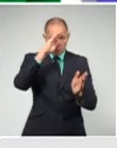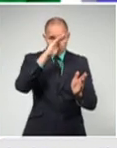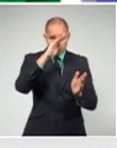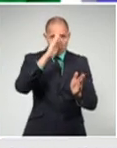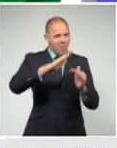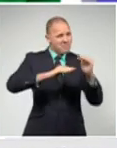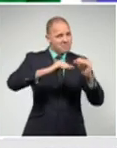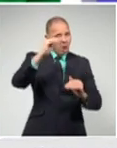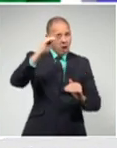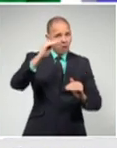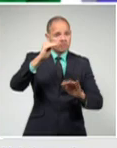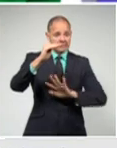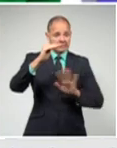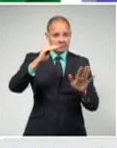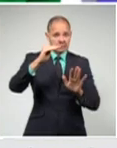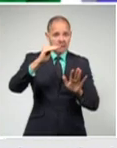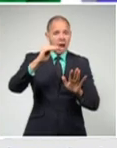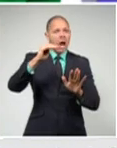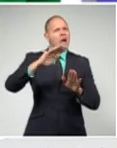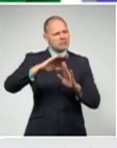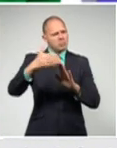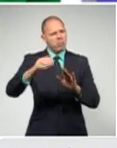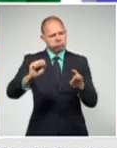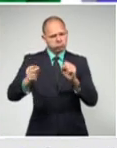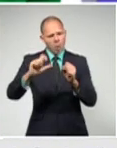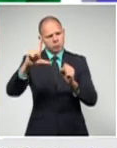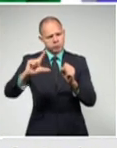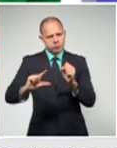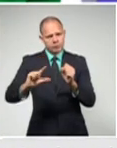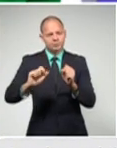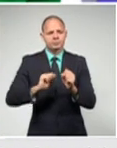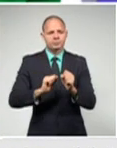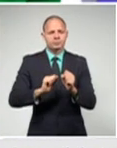después se controló, se han diagnosticado